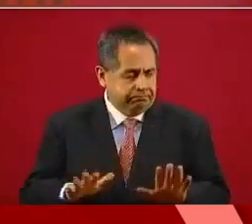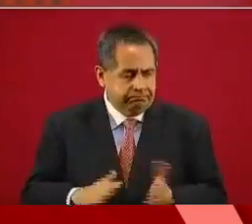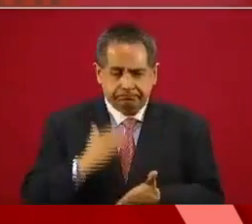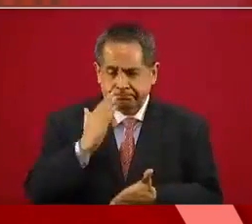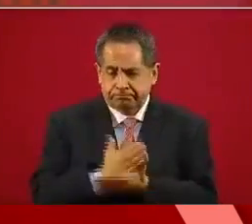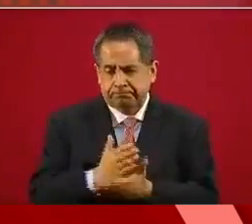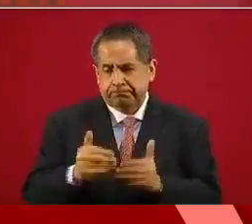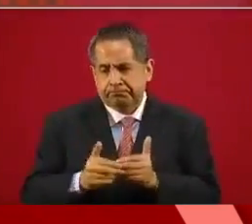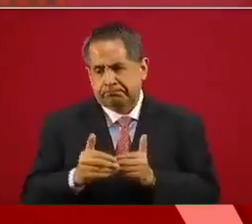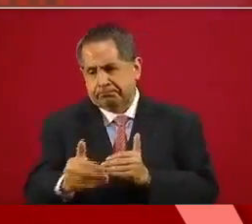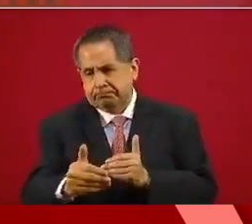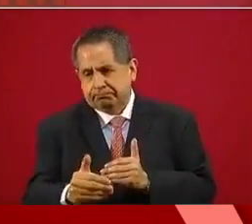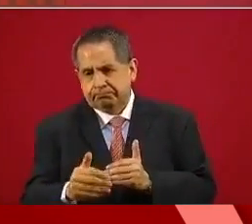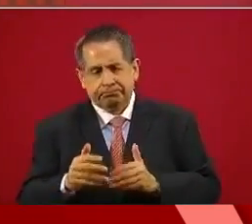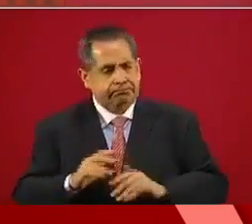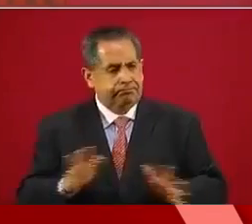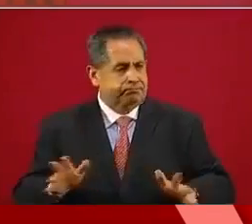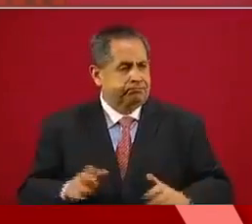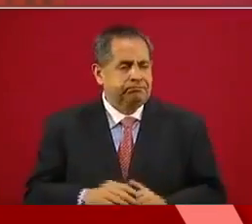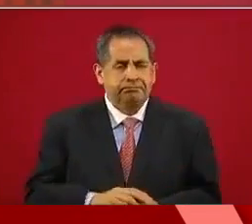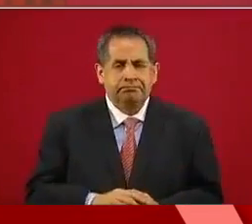el ratón loco